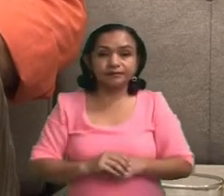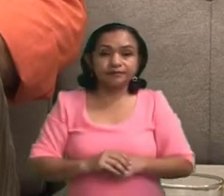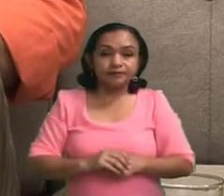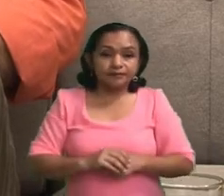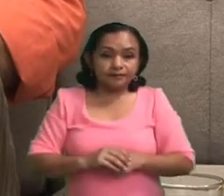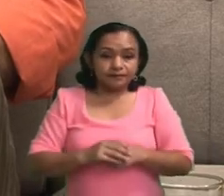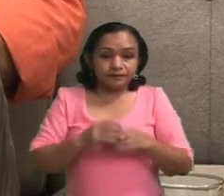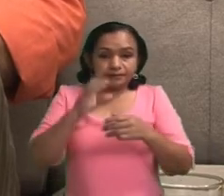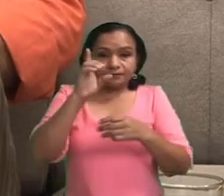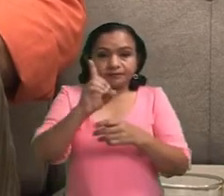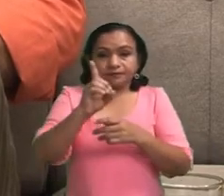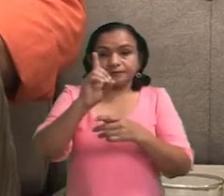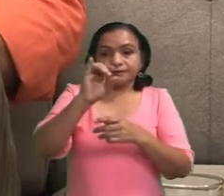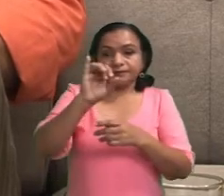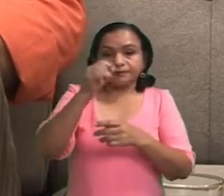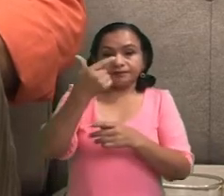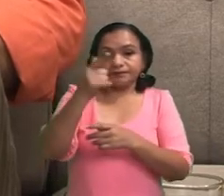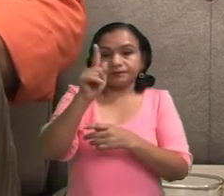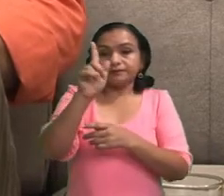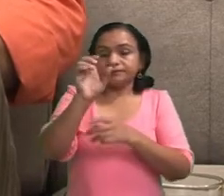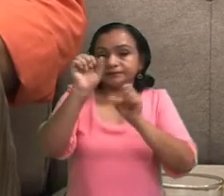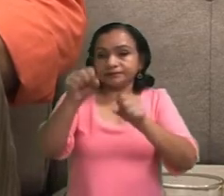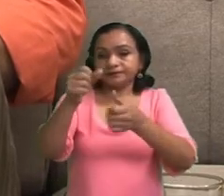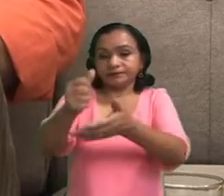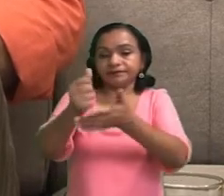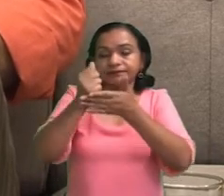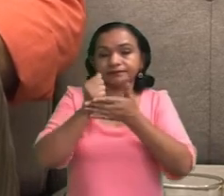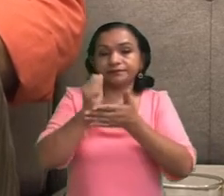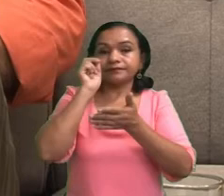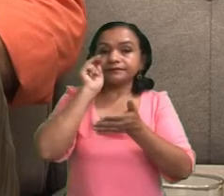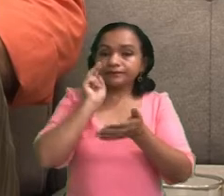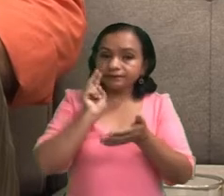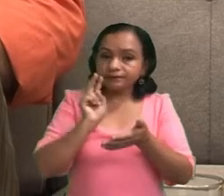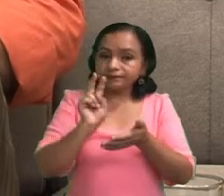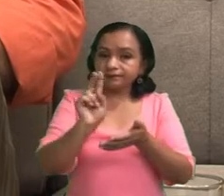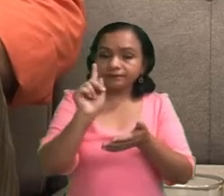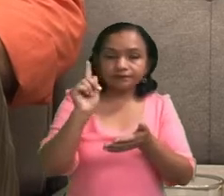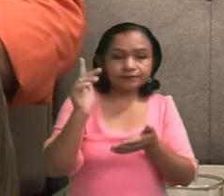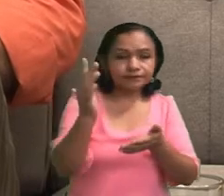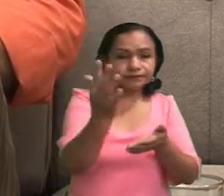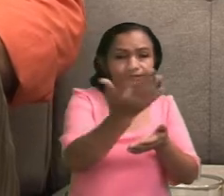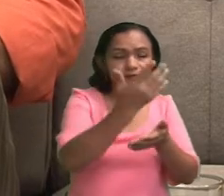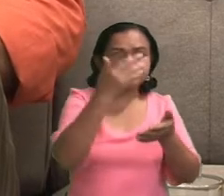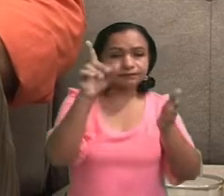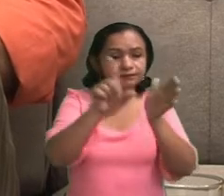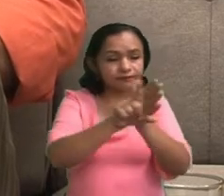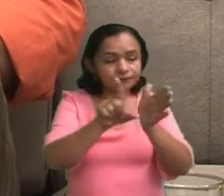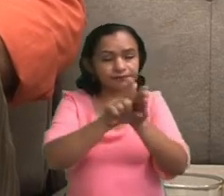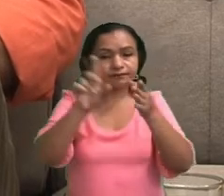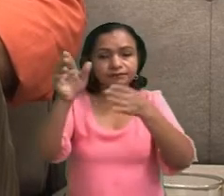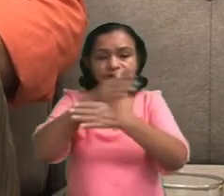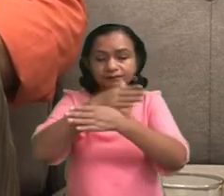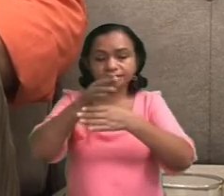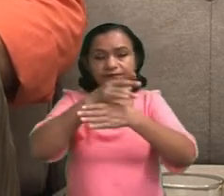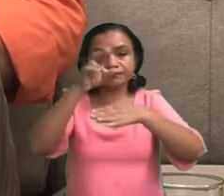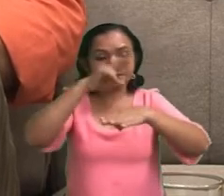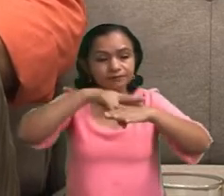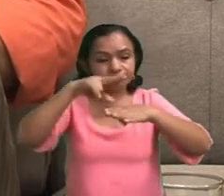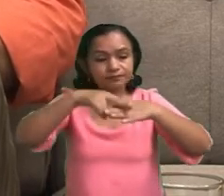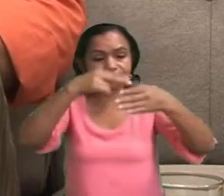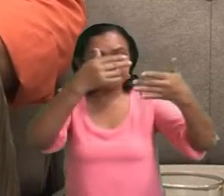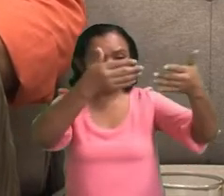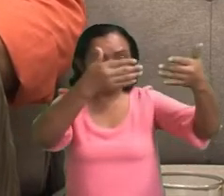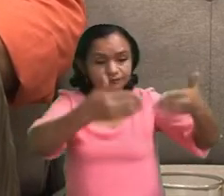este digesto jurídico nos permite visualizar todas las leyes y todas las normas que hayan para